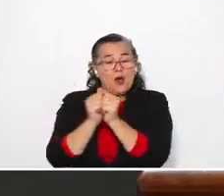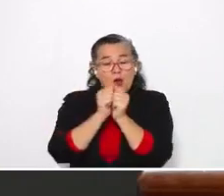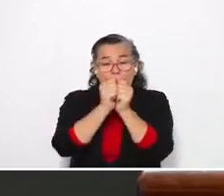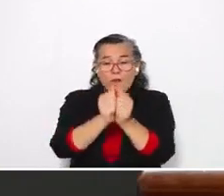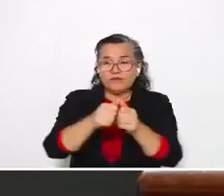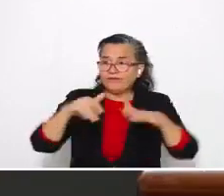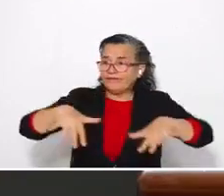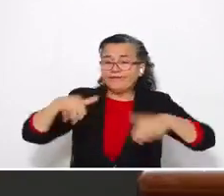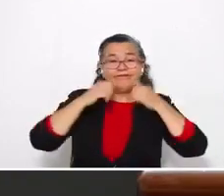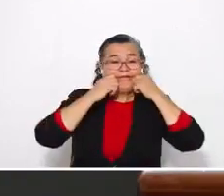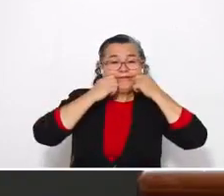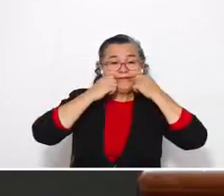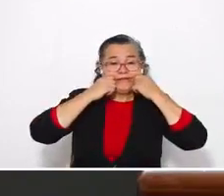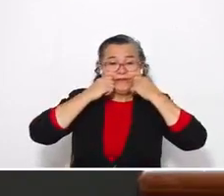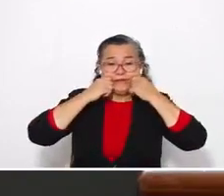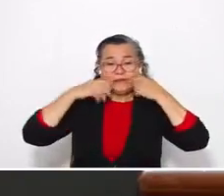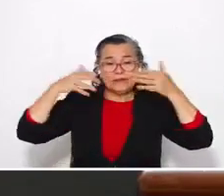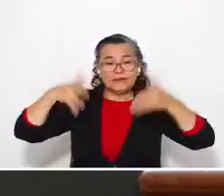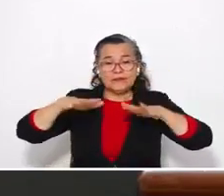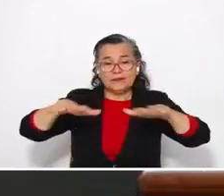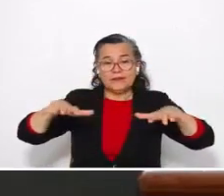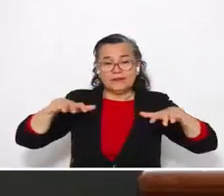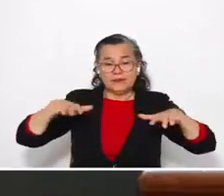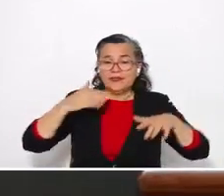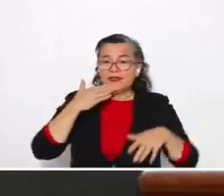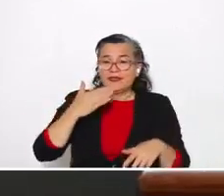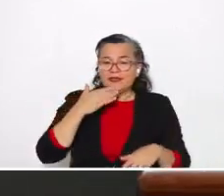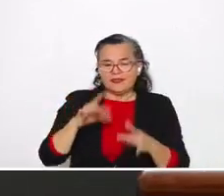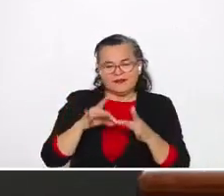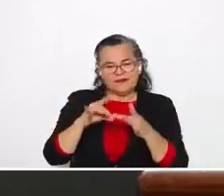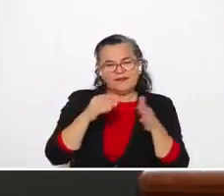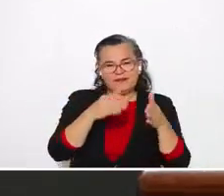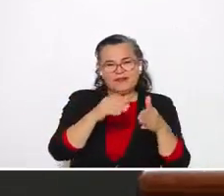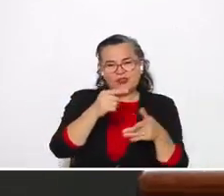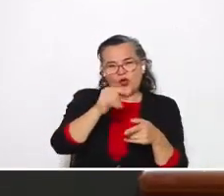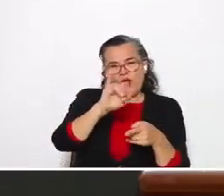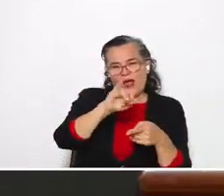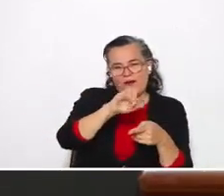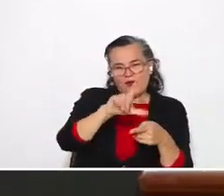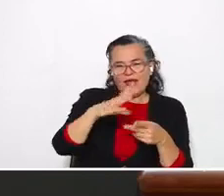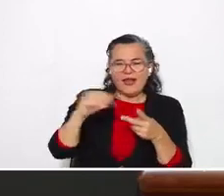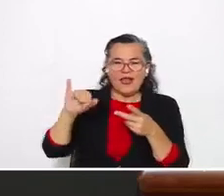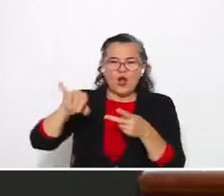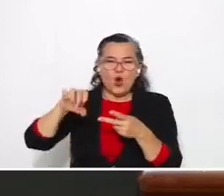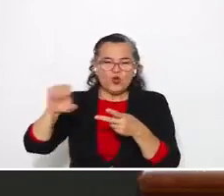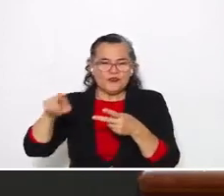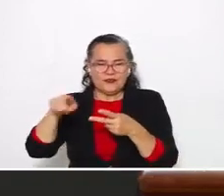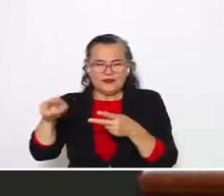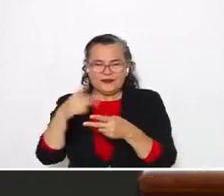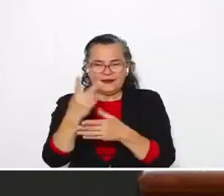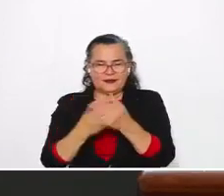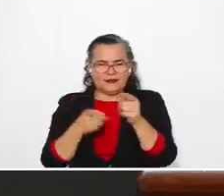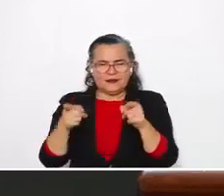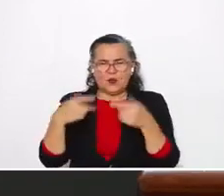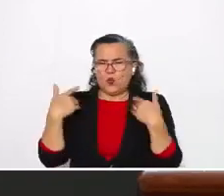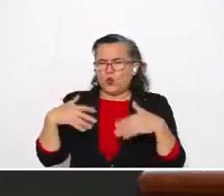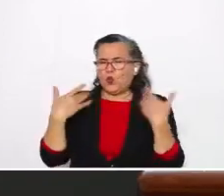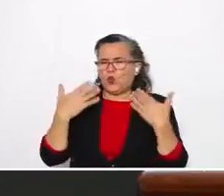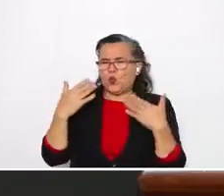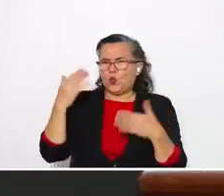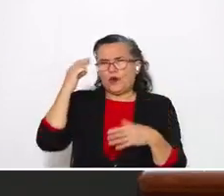aquí presencialmente, especialmente a don Gabriel y a don José, por sus